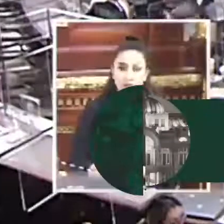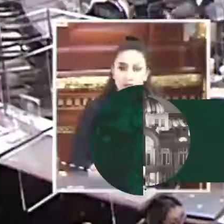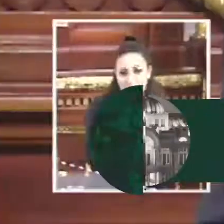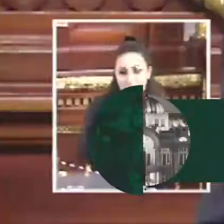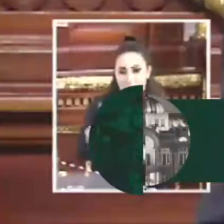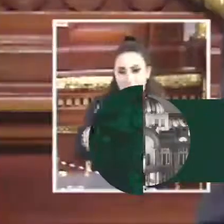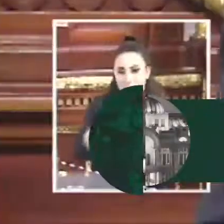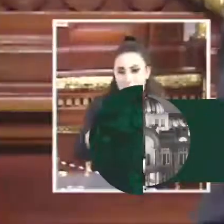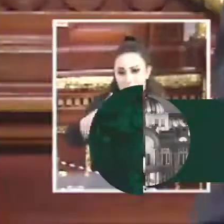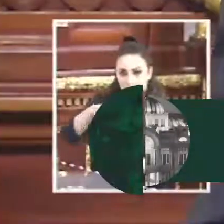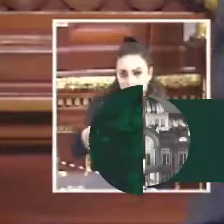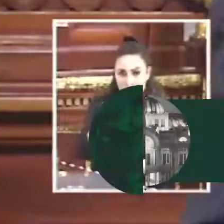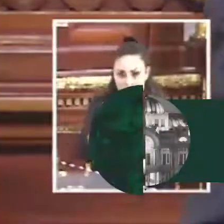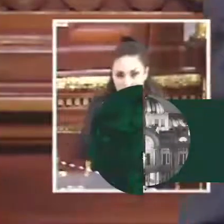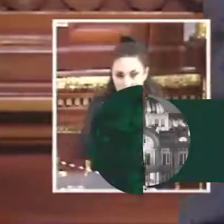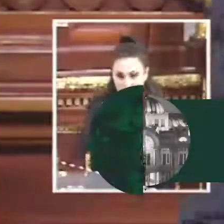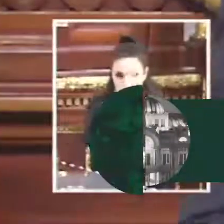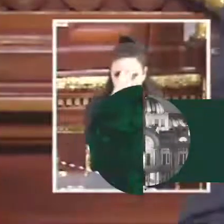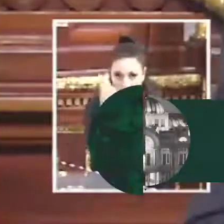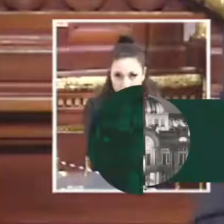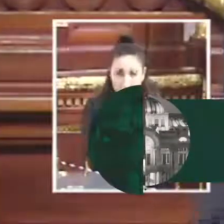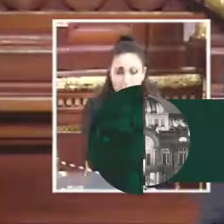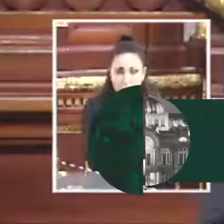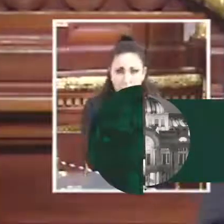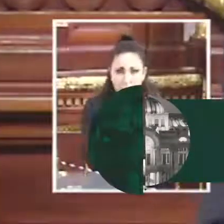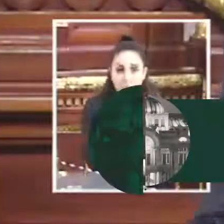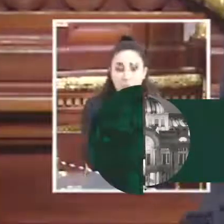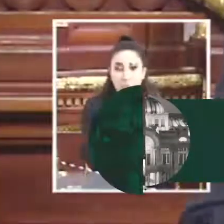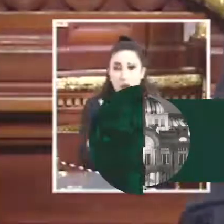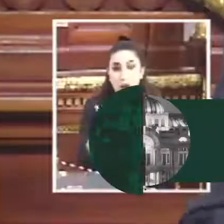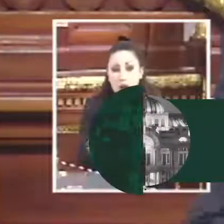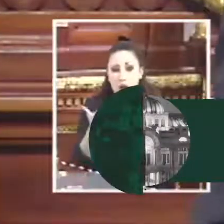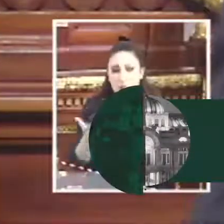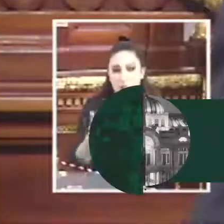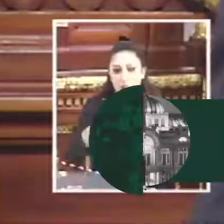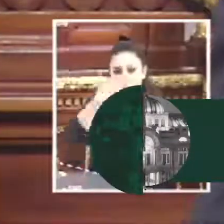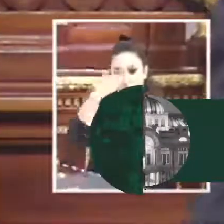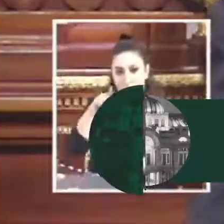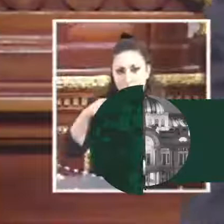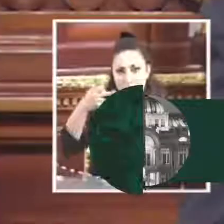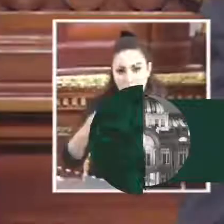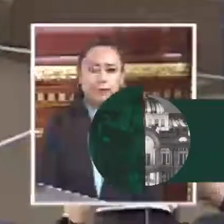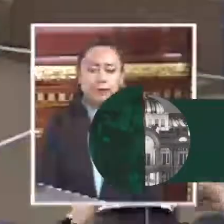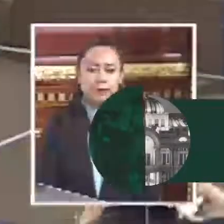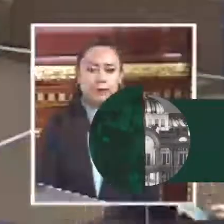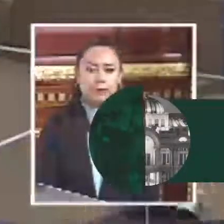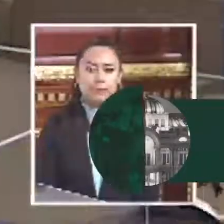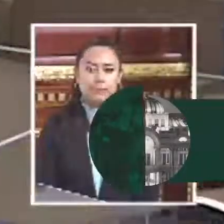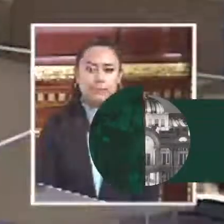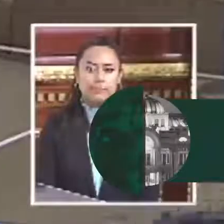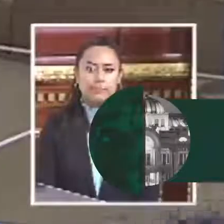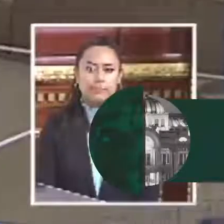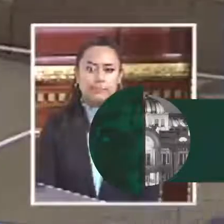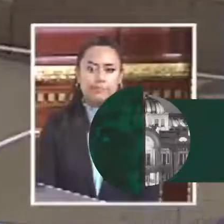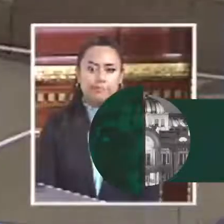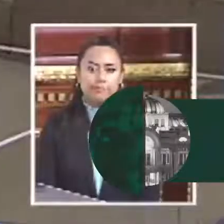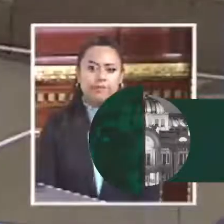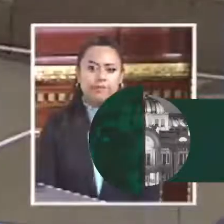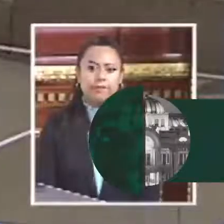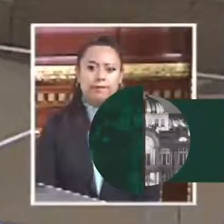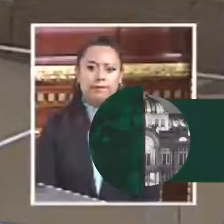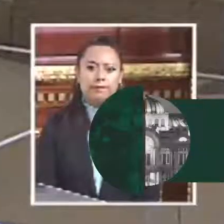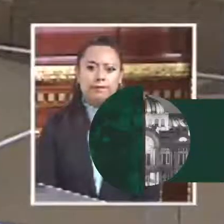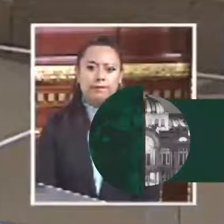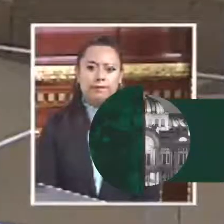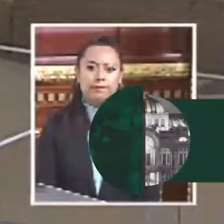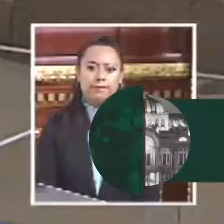Auditoría Superior de la Ciudad de México detalla que Ubaldo Núñez cuenta con pleno conocimiento y experiencia en los temas relativos